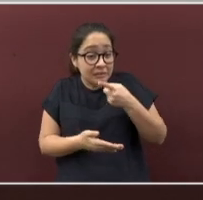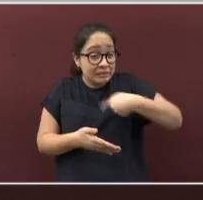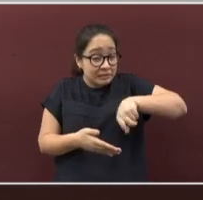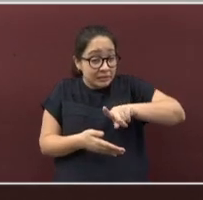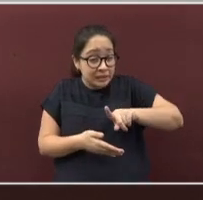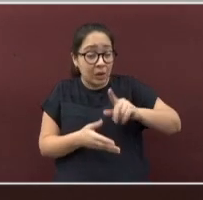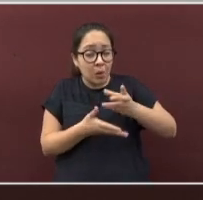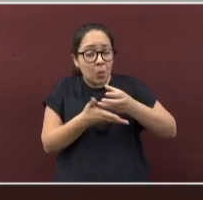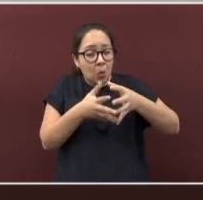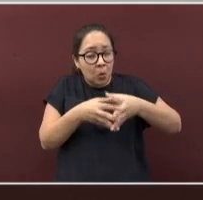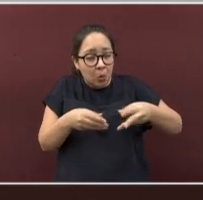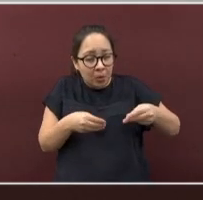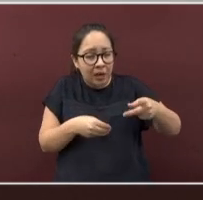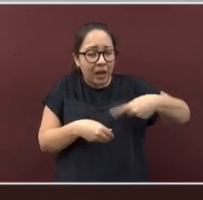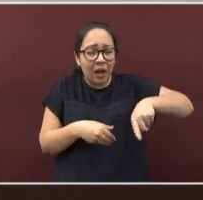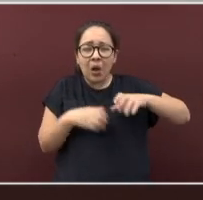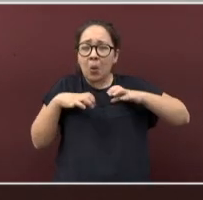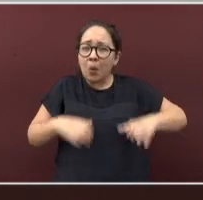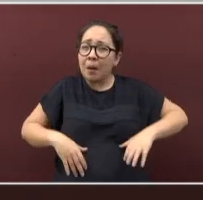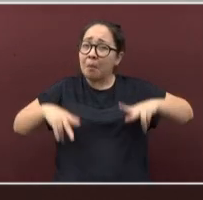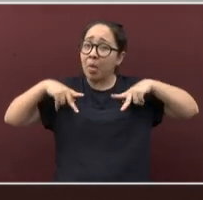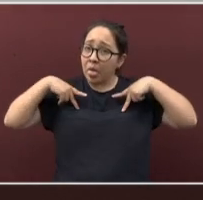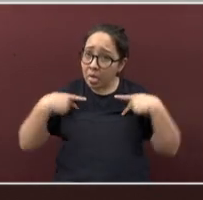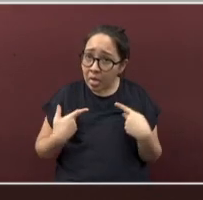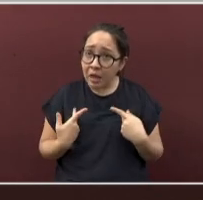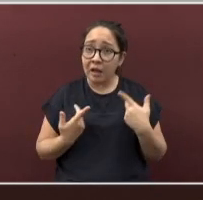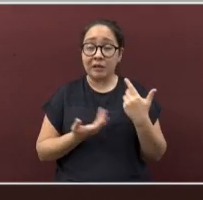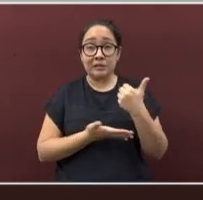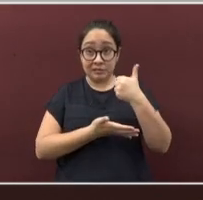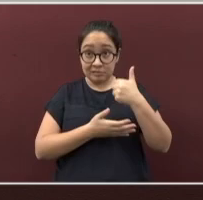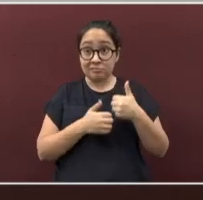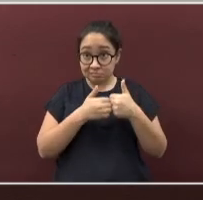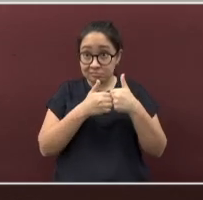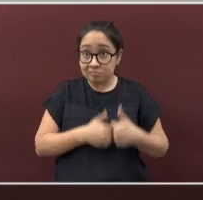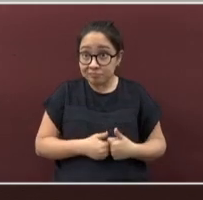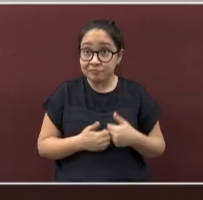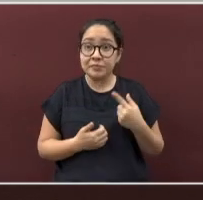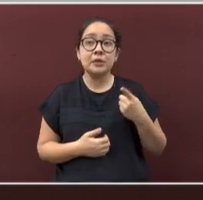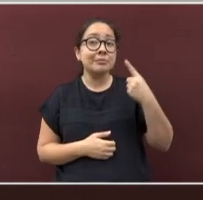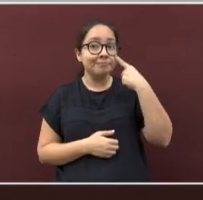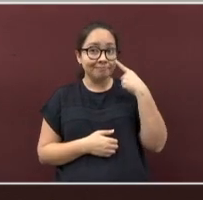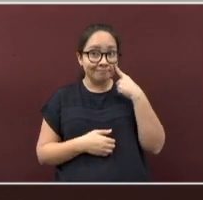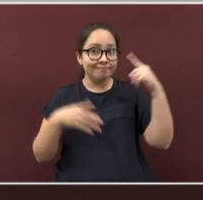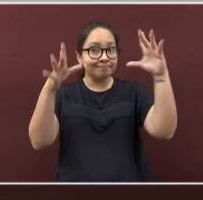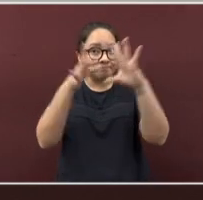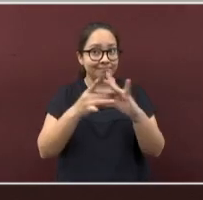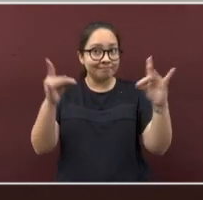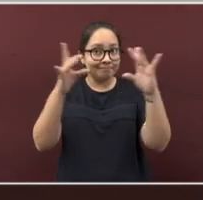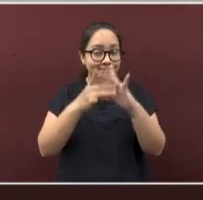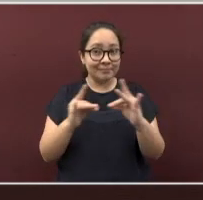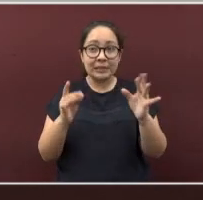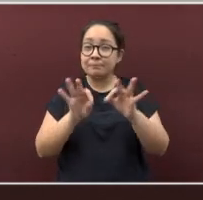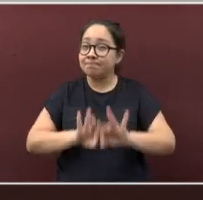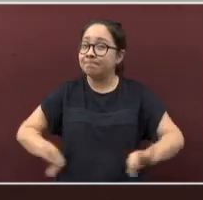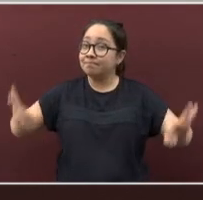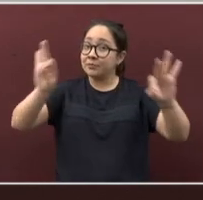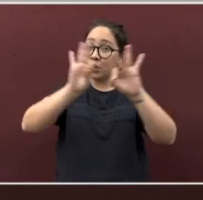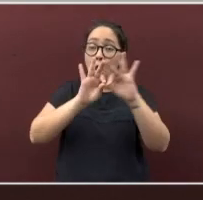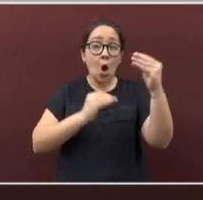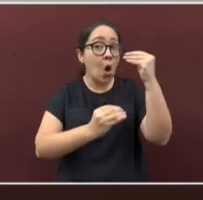este importante tema les comento que lo esencial es llevar una alimentación